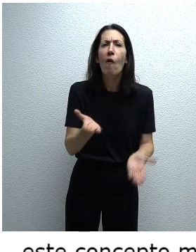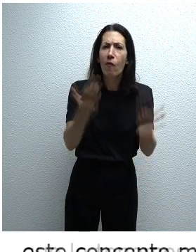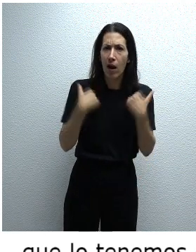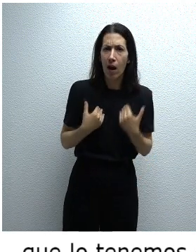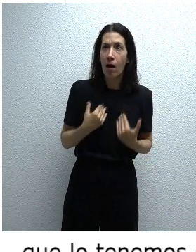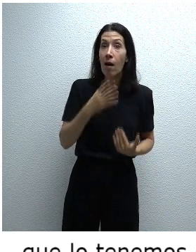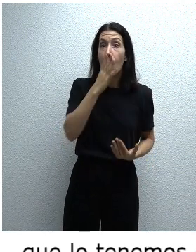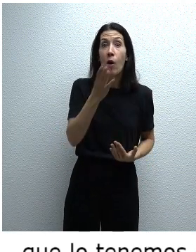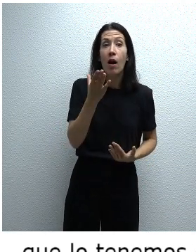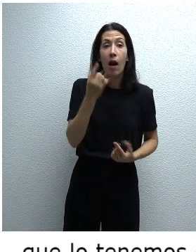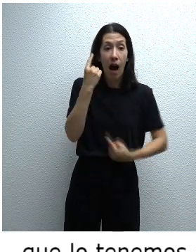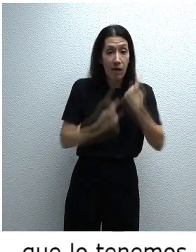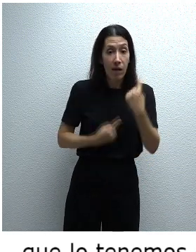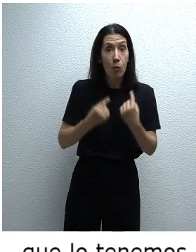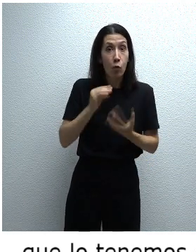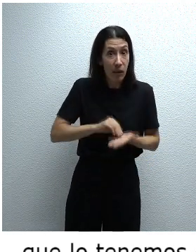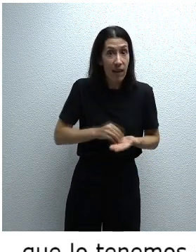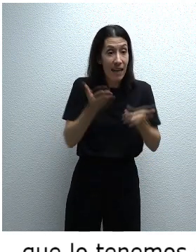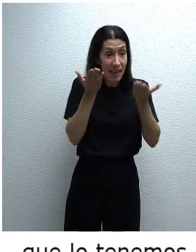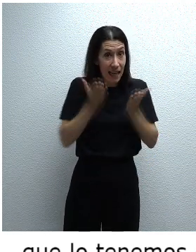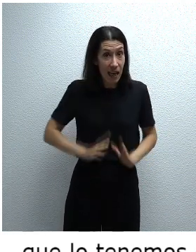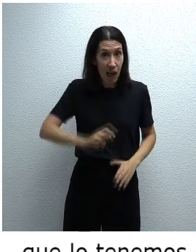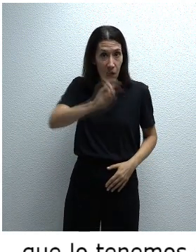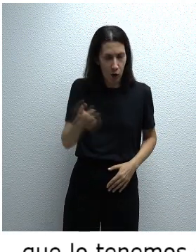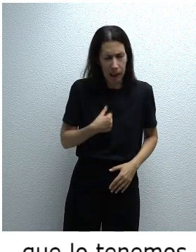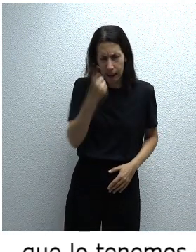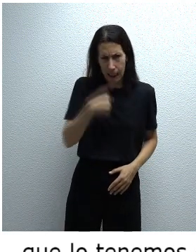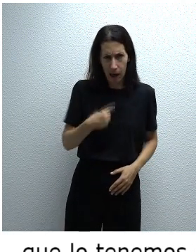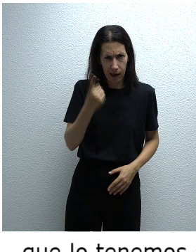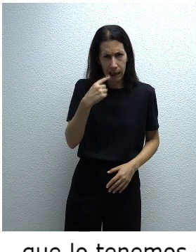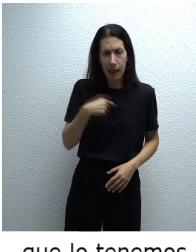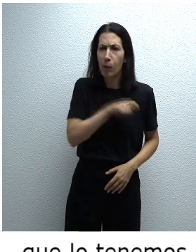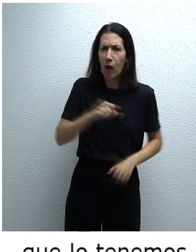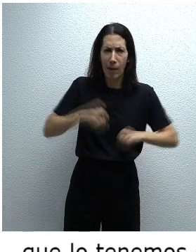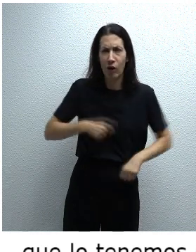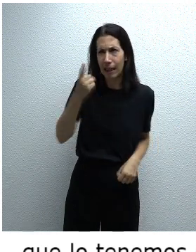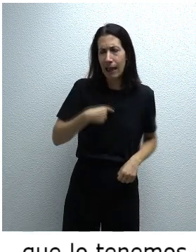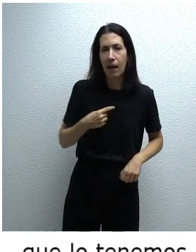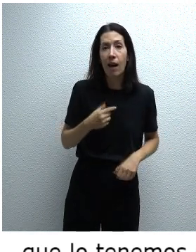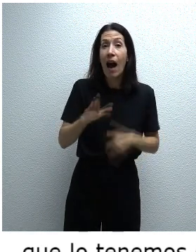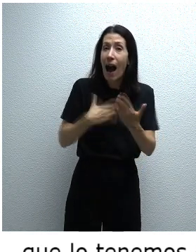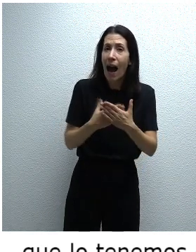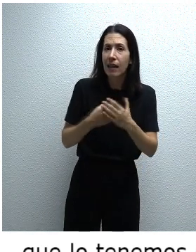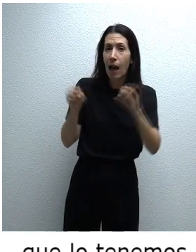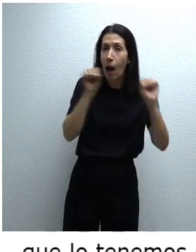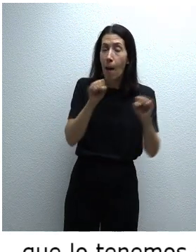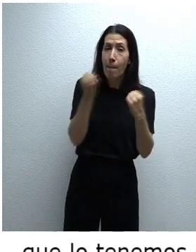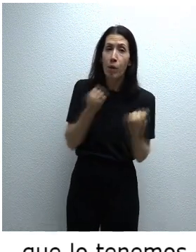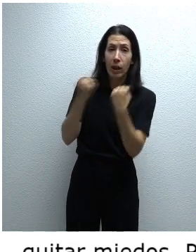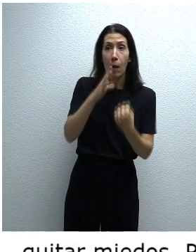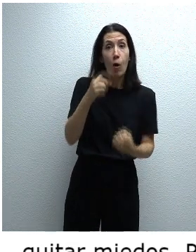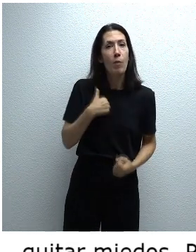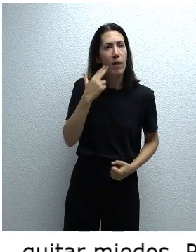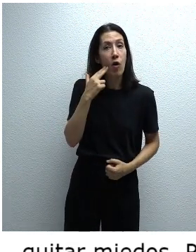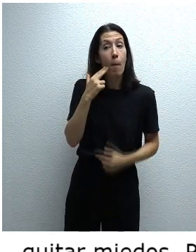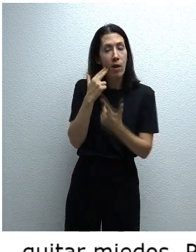veces muchos hijos, esto lo sé, lo sabemos todas las personas mayores, nos protegen por miedo. Pues tenemos que quitar